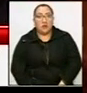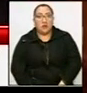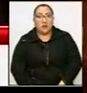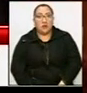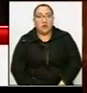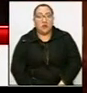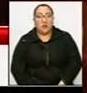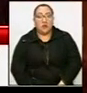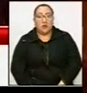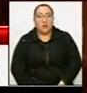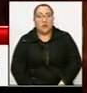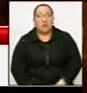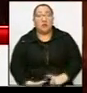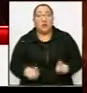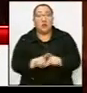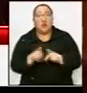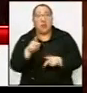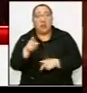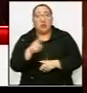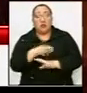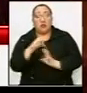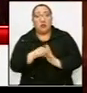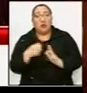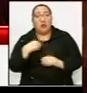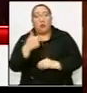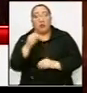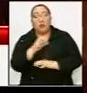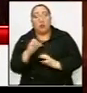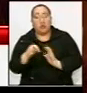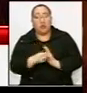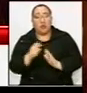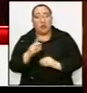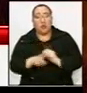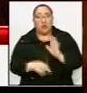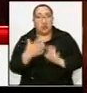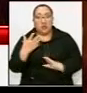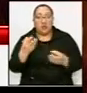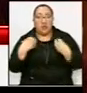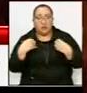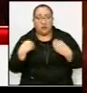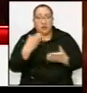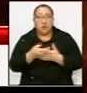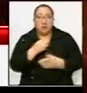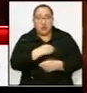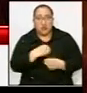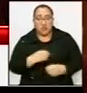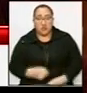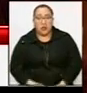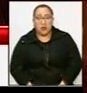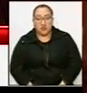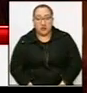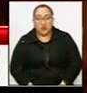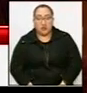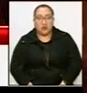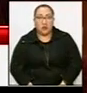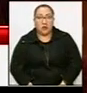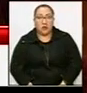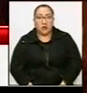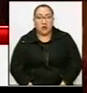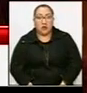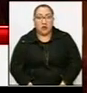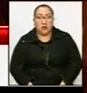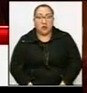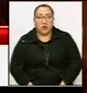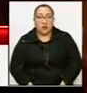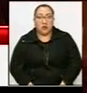cierto?, tenemos otro proyecto que desde el 2015 está en el despacho ministerial de Agricultura. Se trata de